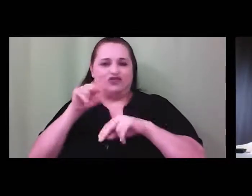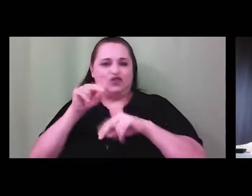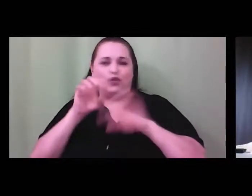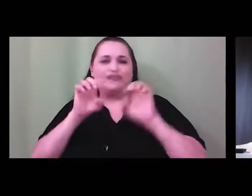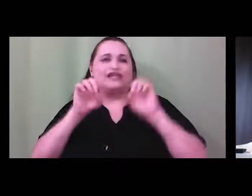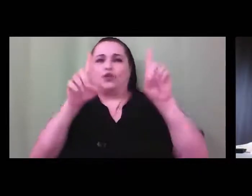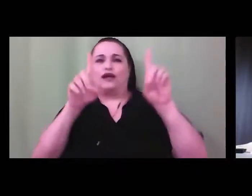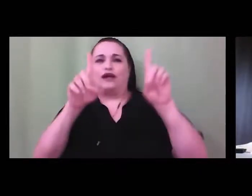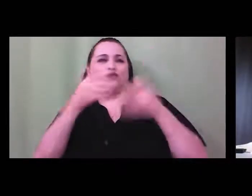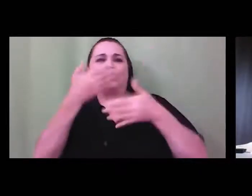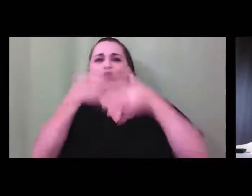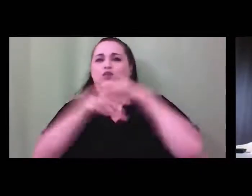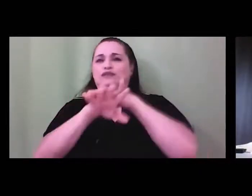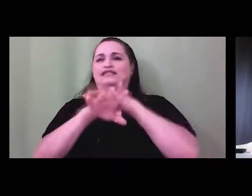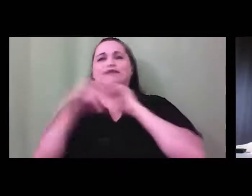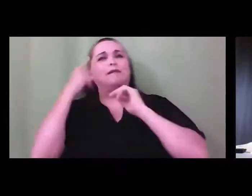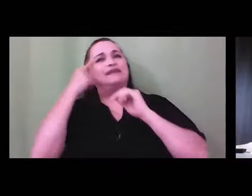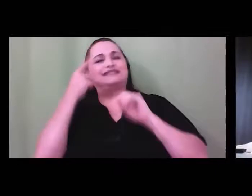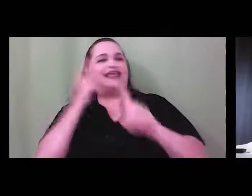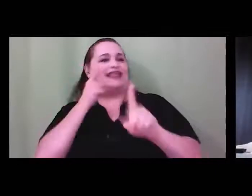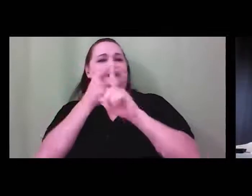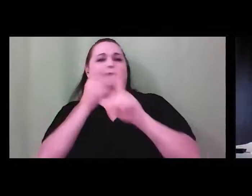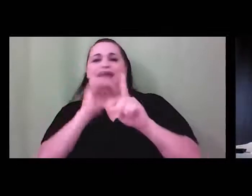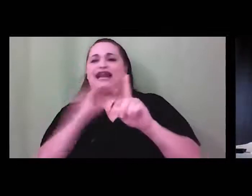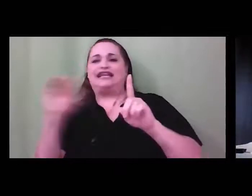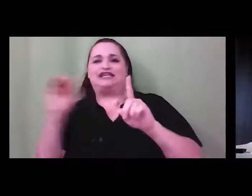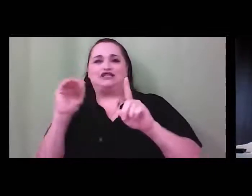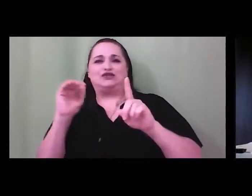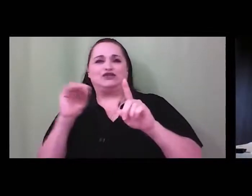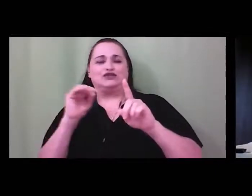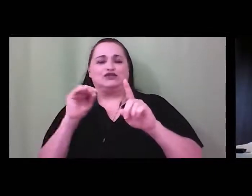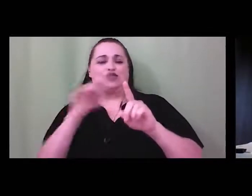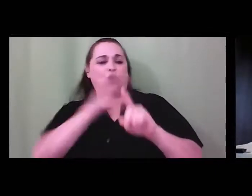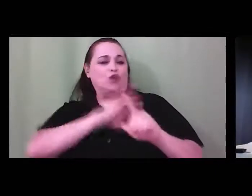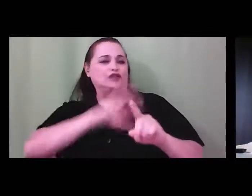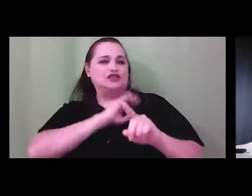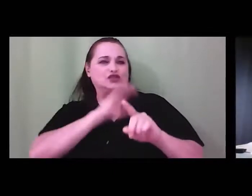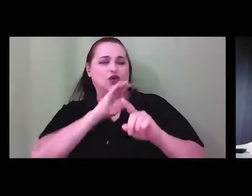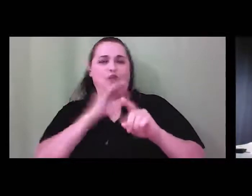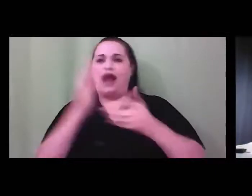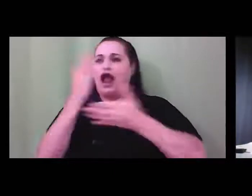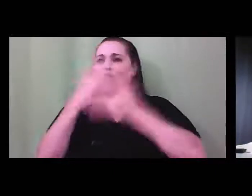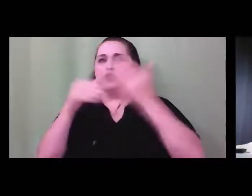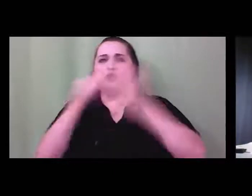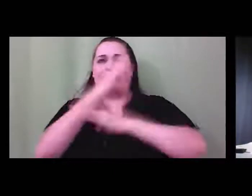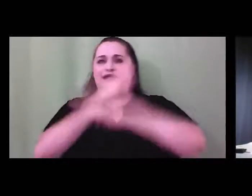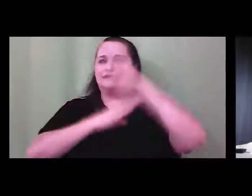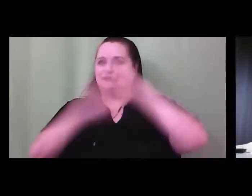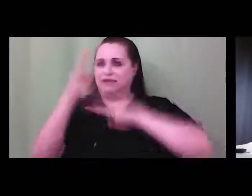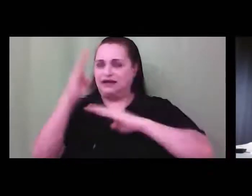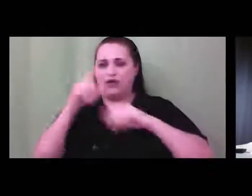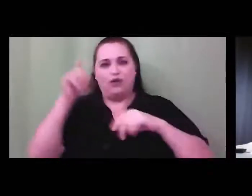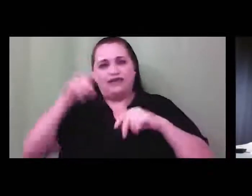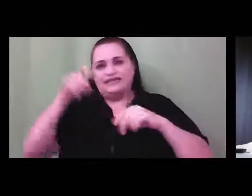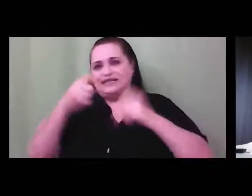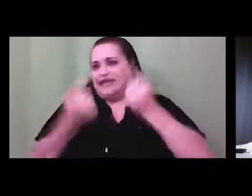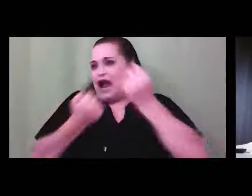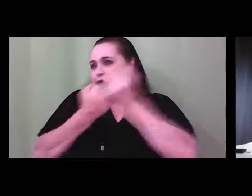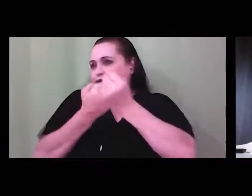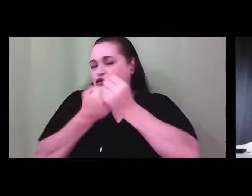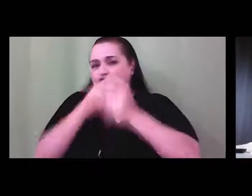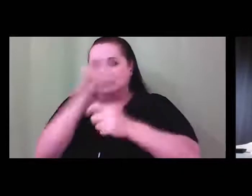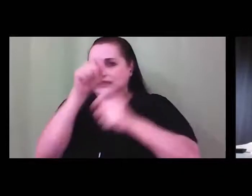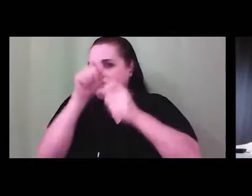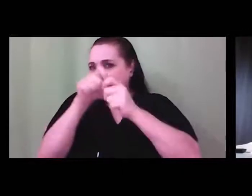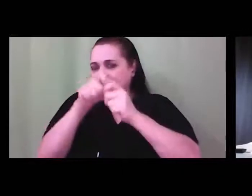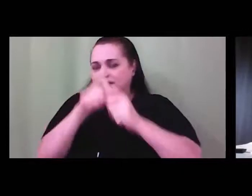educación inclusiva solo pensada para estudiantes en condición, con alguna condición o que requieren apoyos específicos,